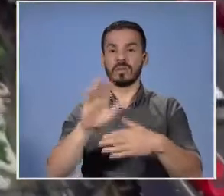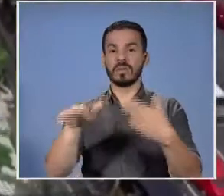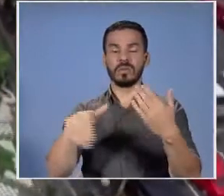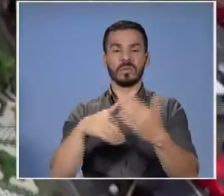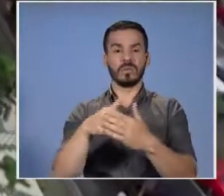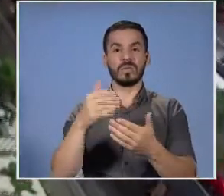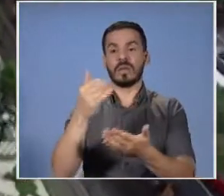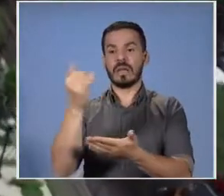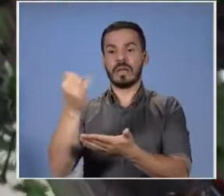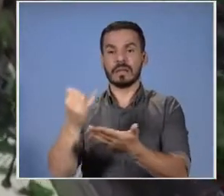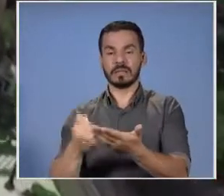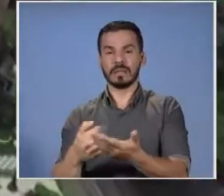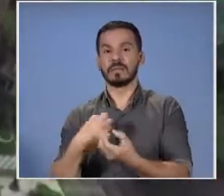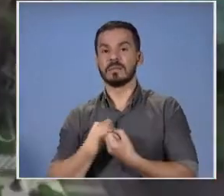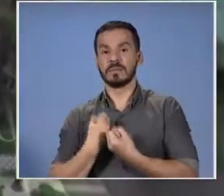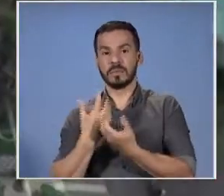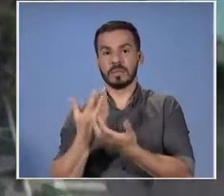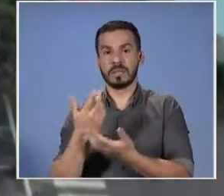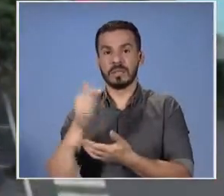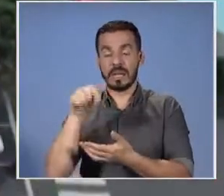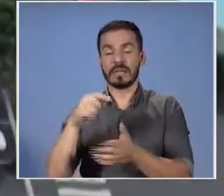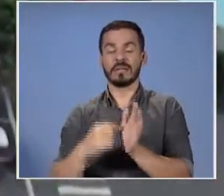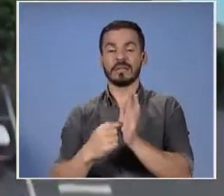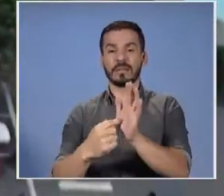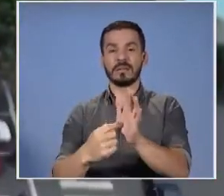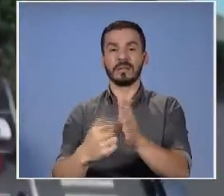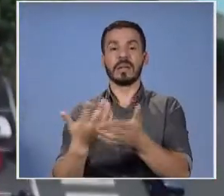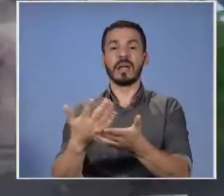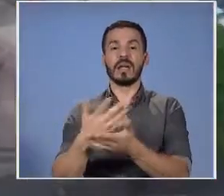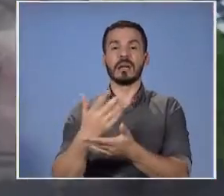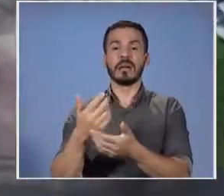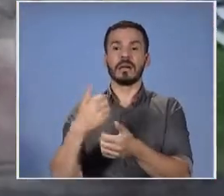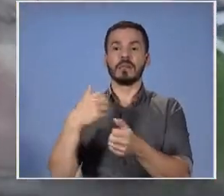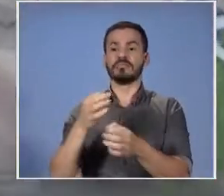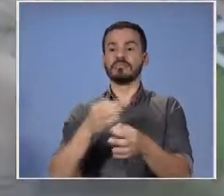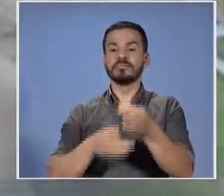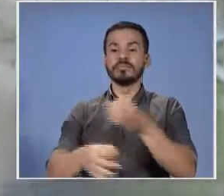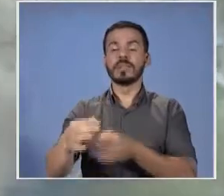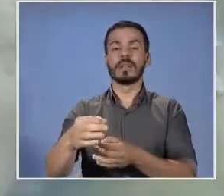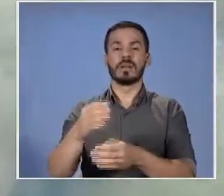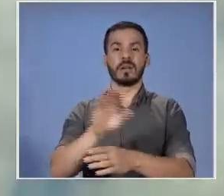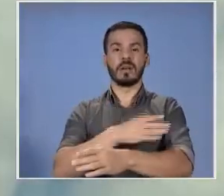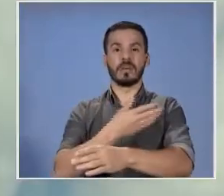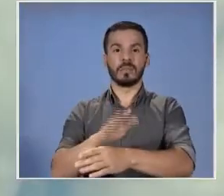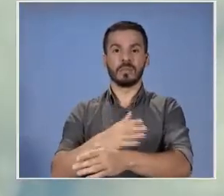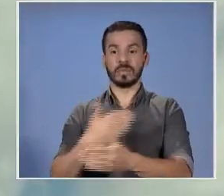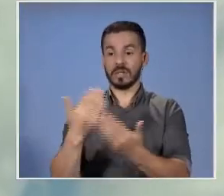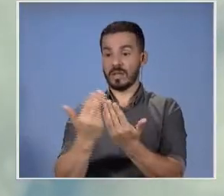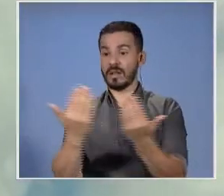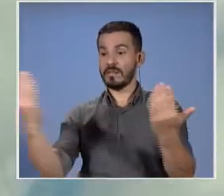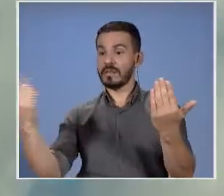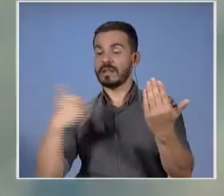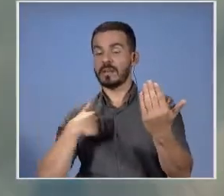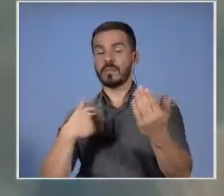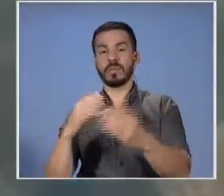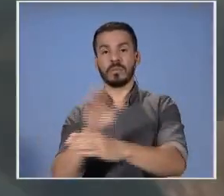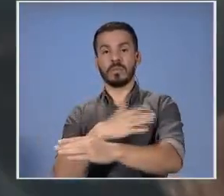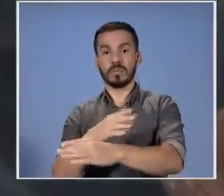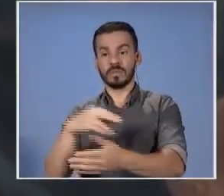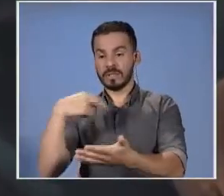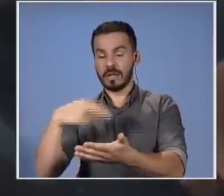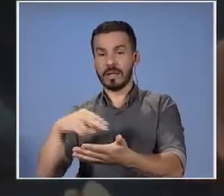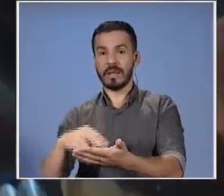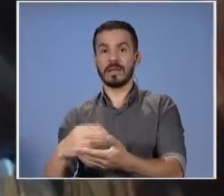las artes, ¿verdad? La poética. Y allí va a reemplazar más bien a la música, porque en el frontón tenemos música, danza y baile, y hacia lo